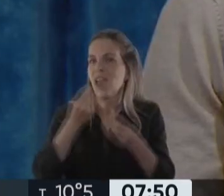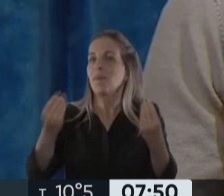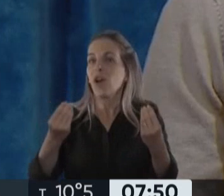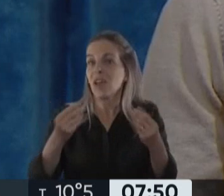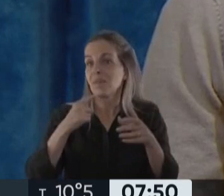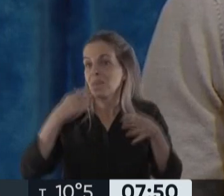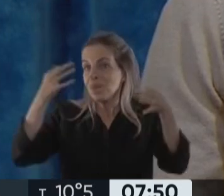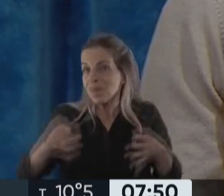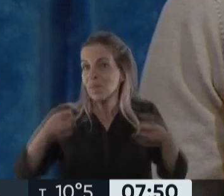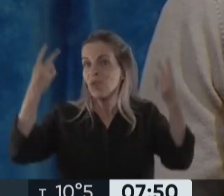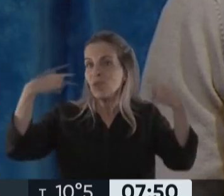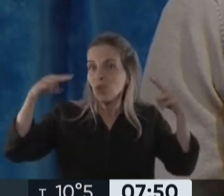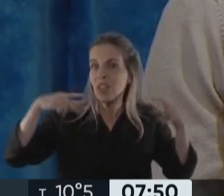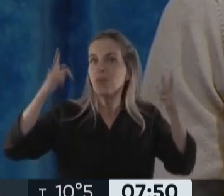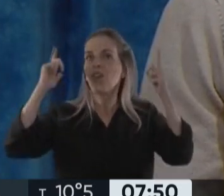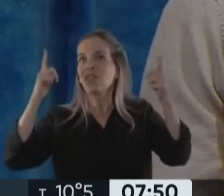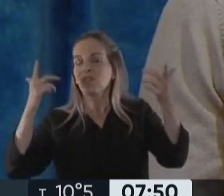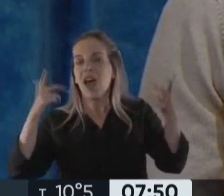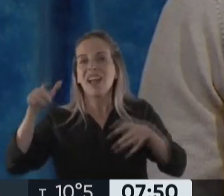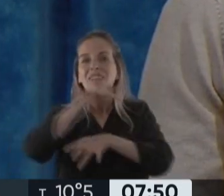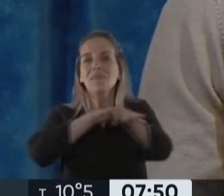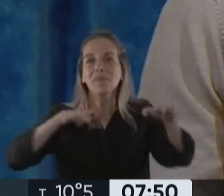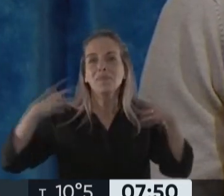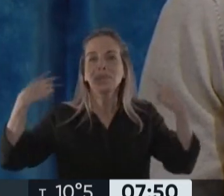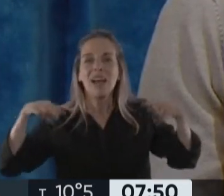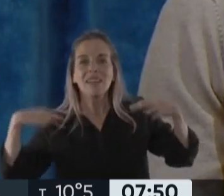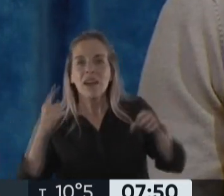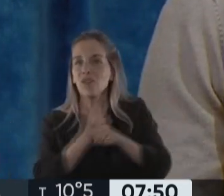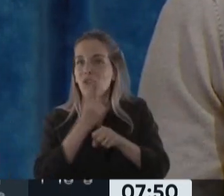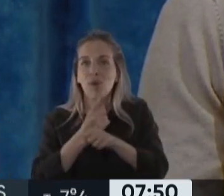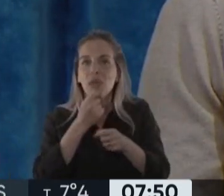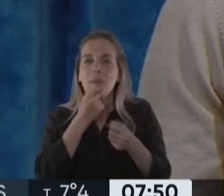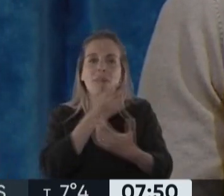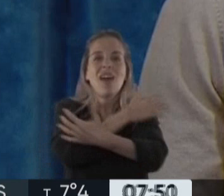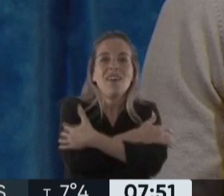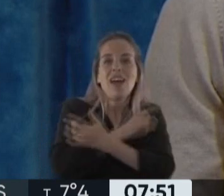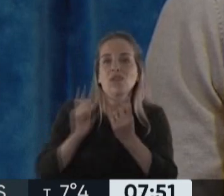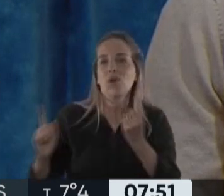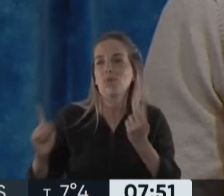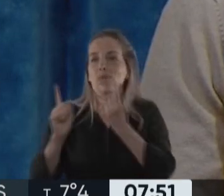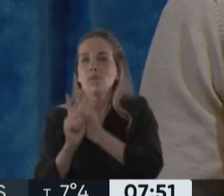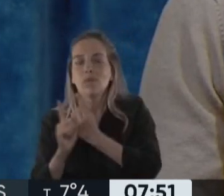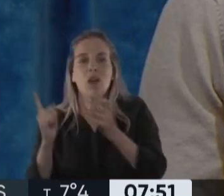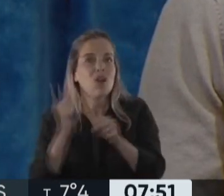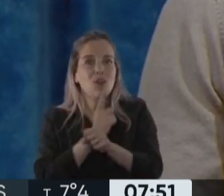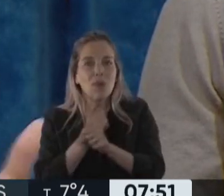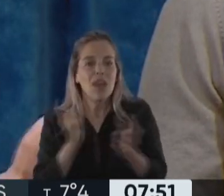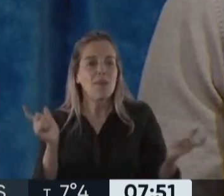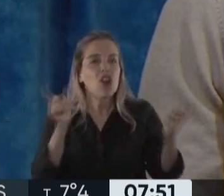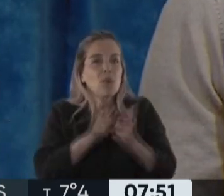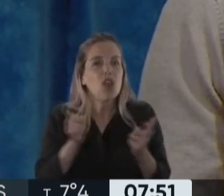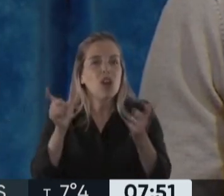menos nos obligó a estar alejado del otro a no abrazar lo nuestra carnosa no compartir un vaso de agua